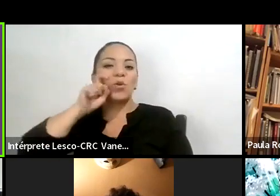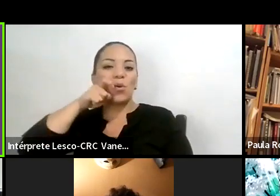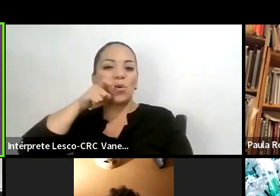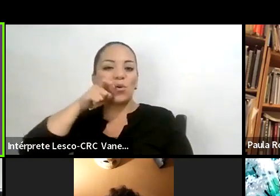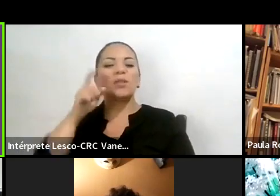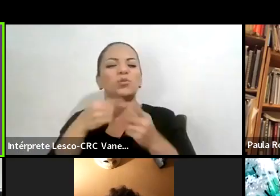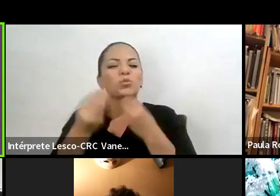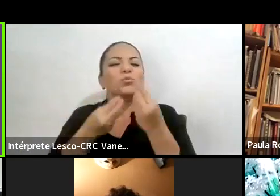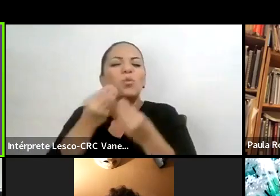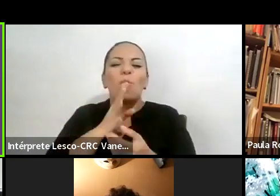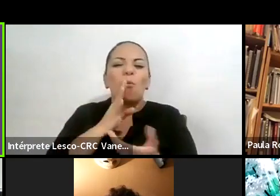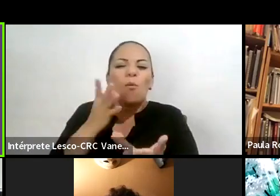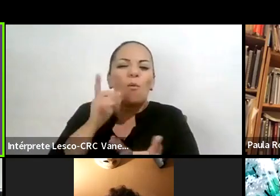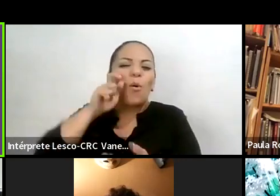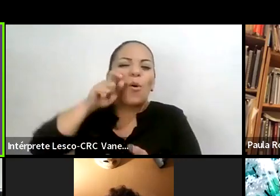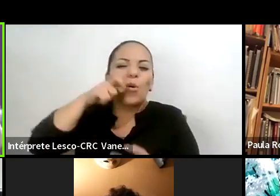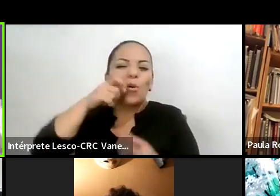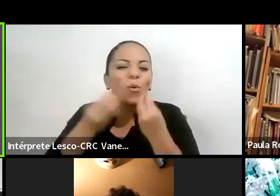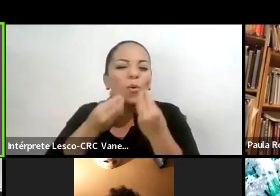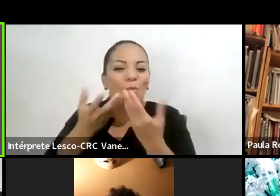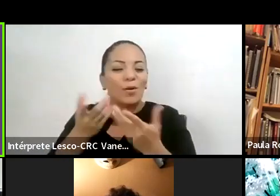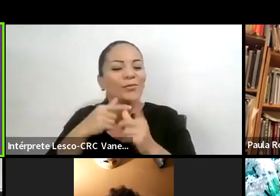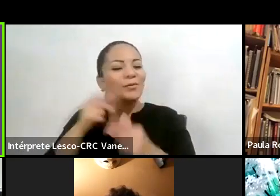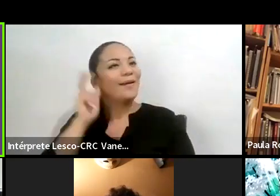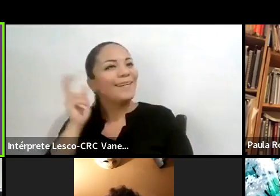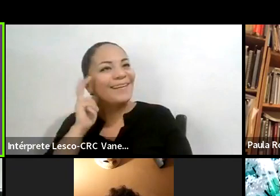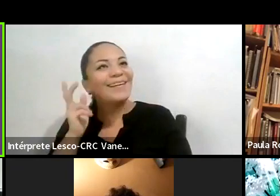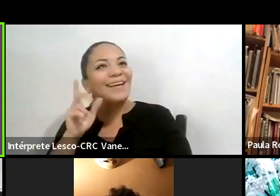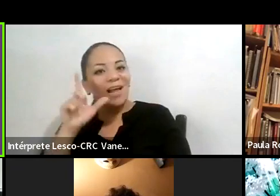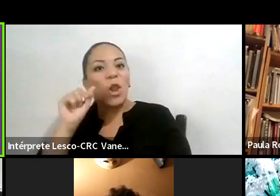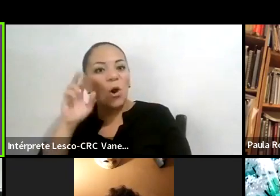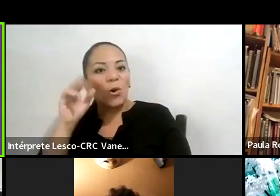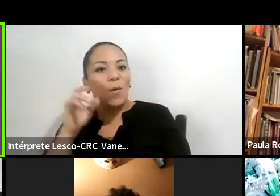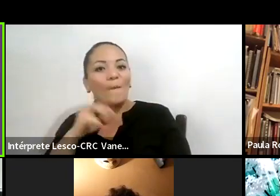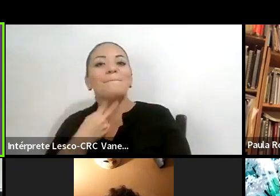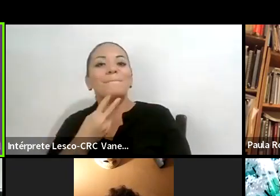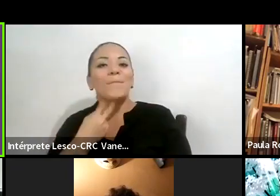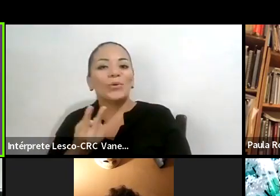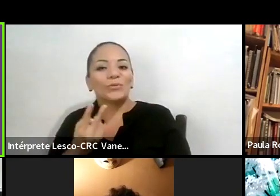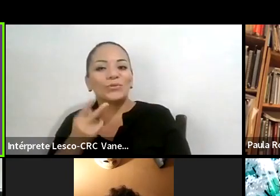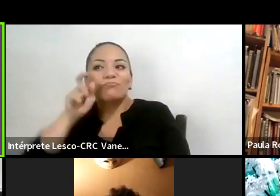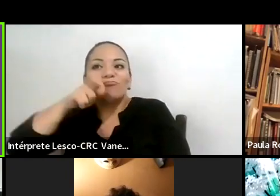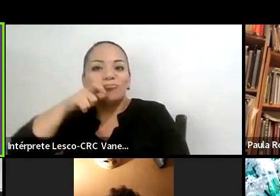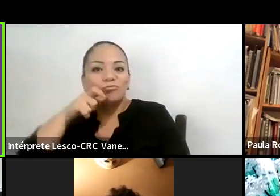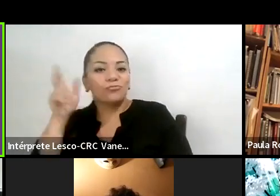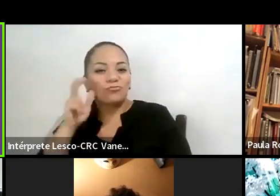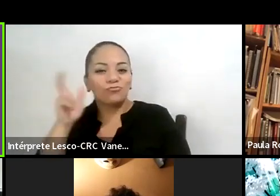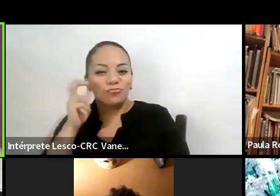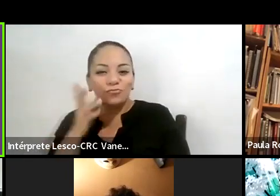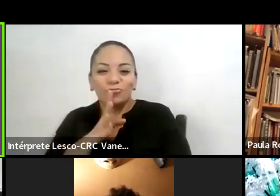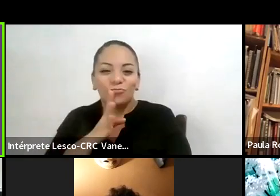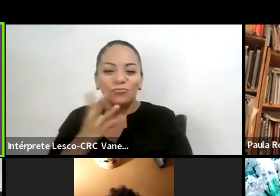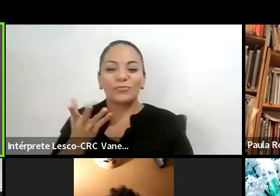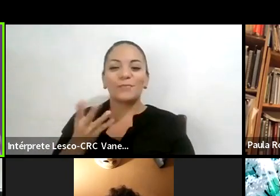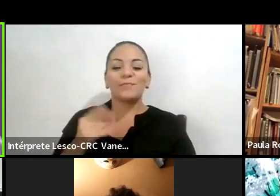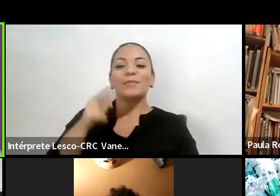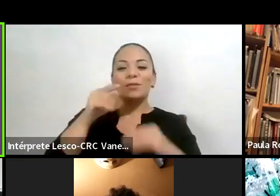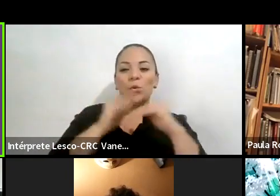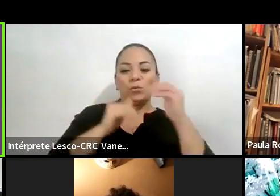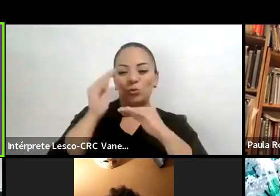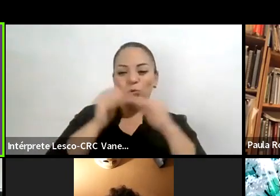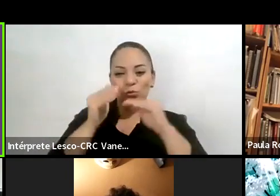loro? ¿Verdad? O sea, usted realmente escucha a un loro, escucha a un ave hablando, ¿verdad? Entonces, esa construcción de